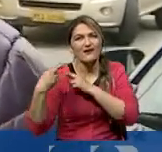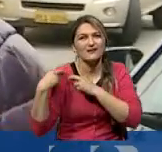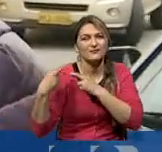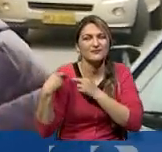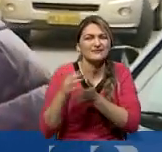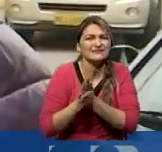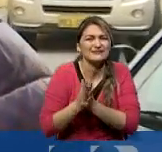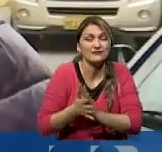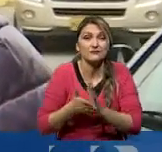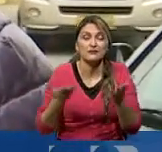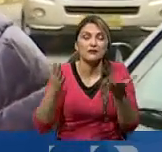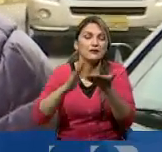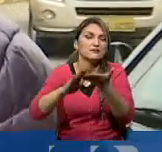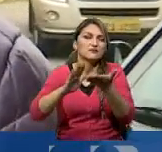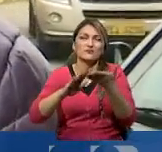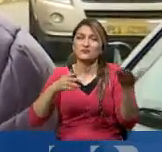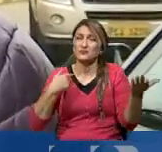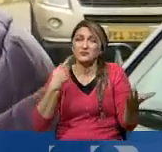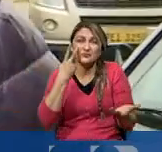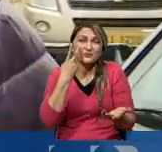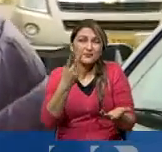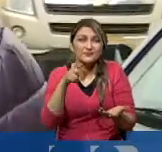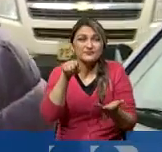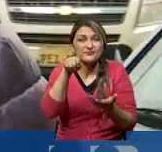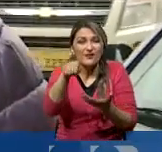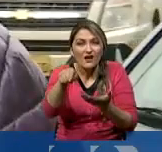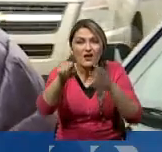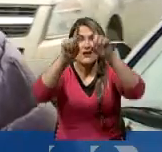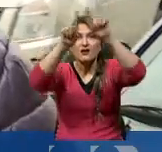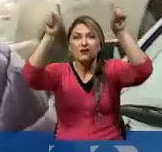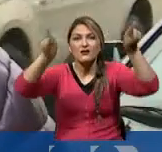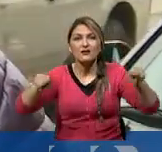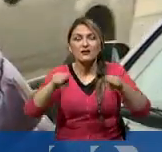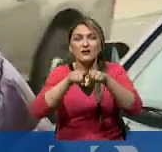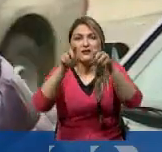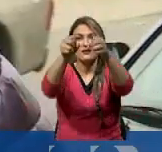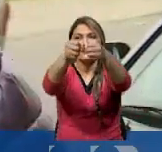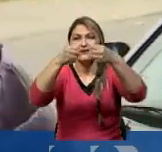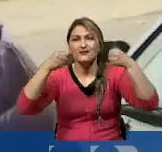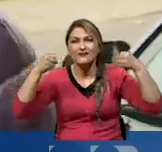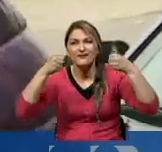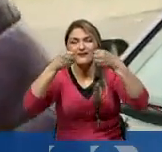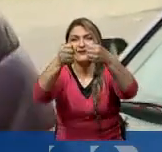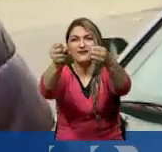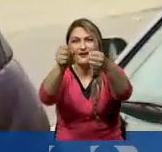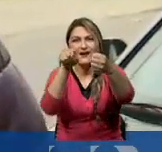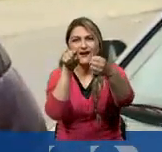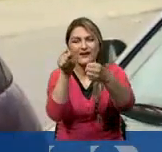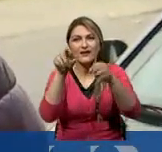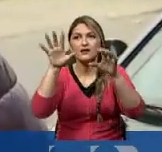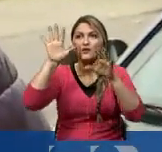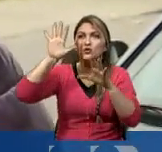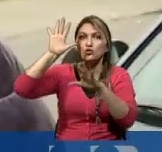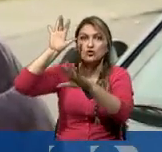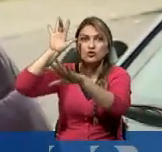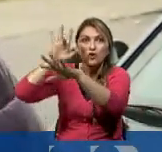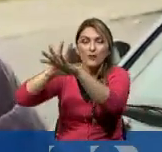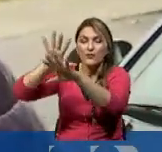ventanas, en la misma área administrativa, está energizado, coge corriente. Y eso